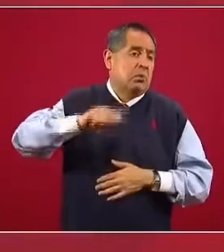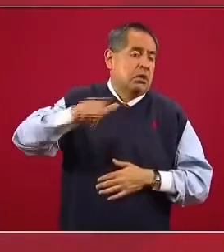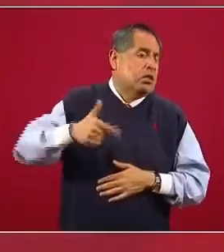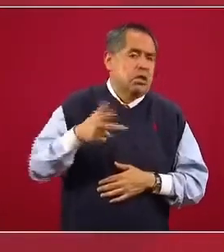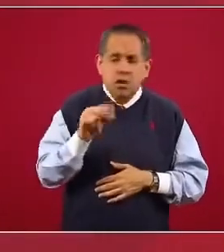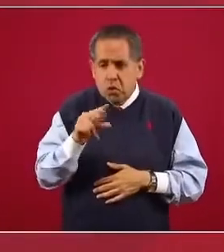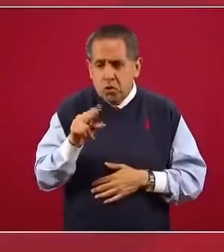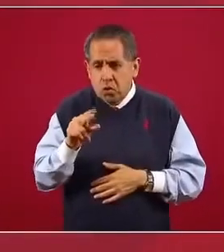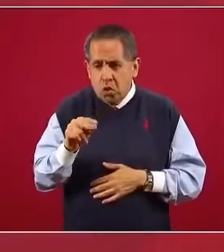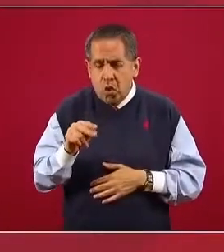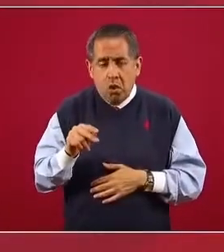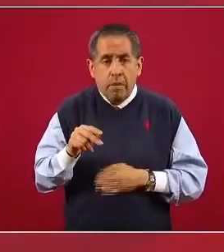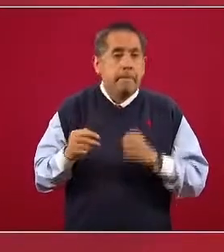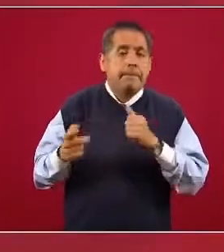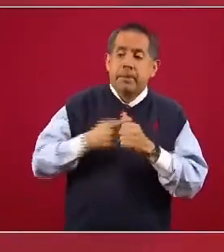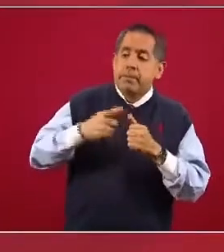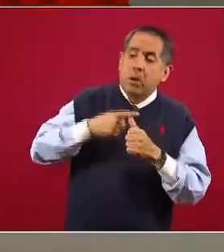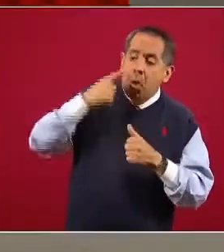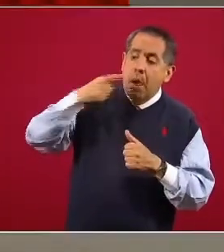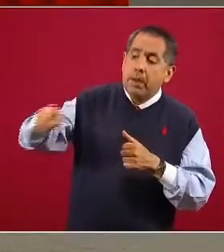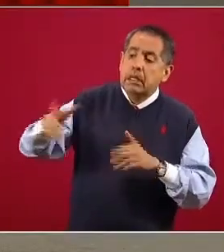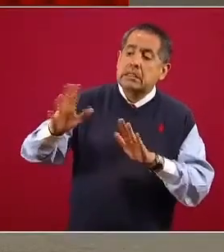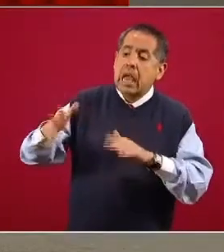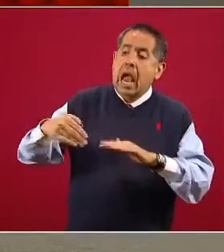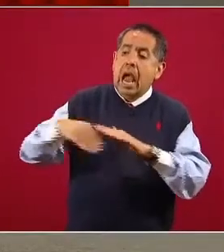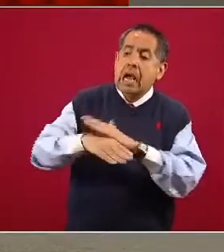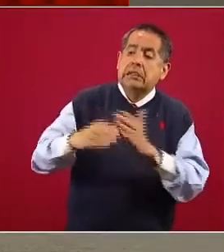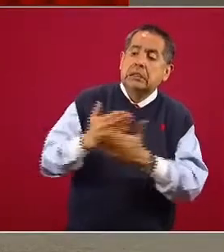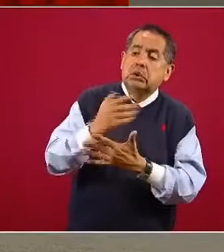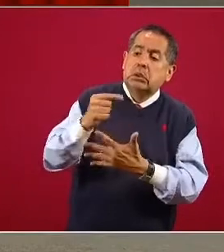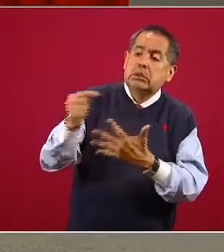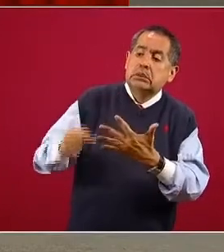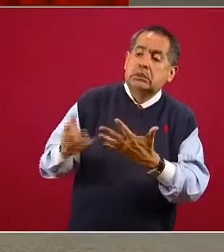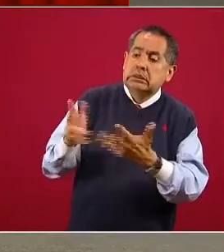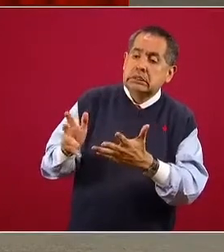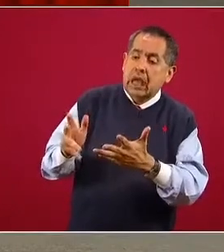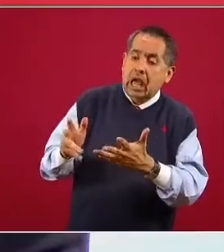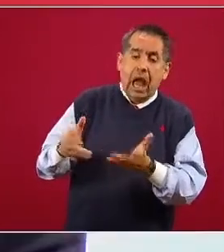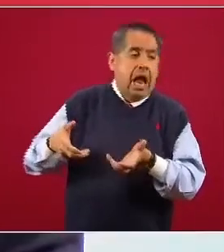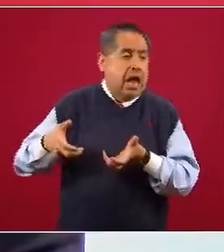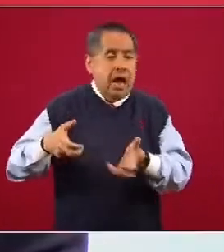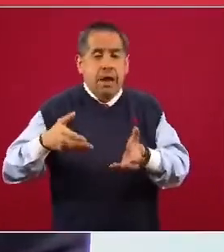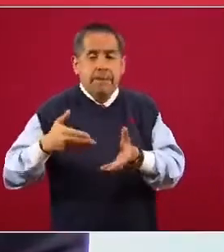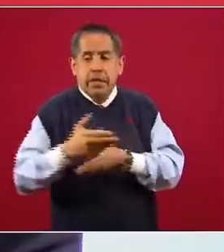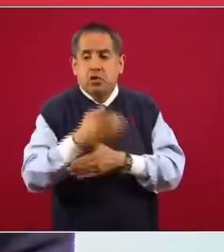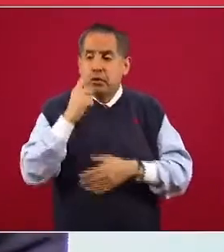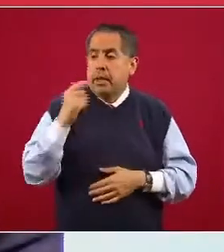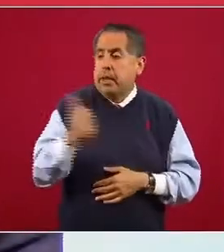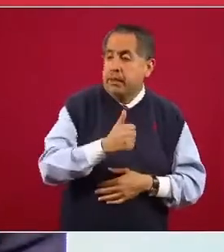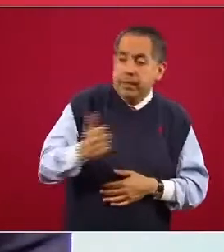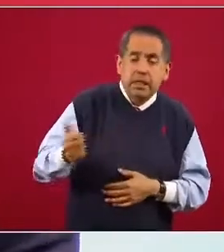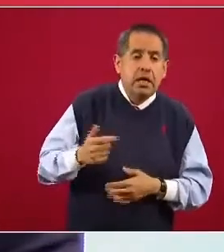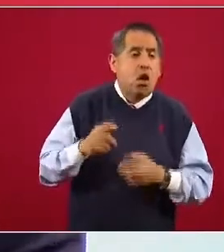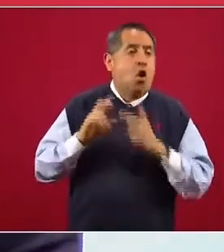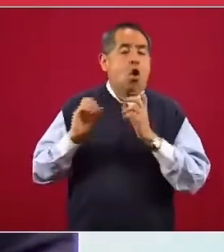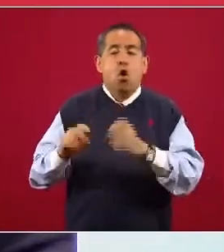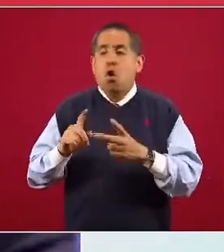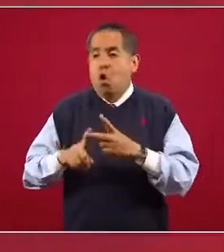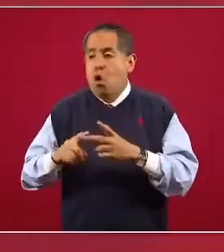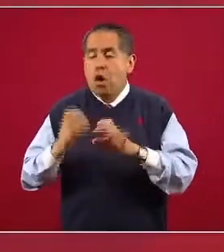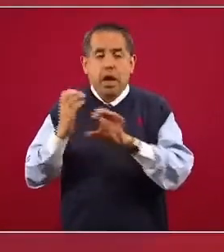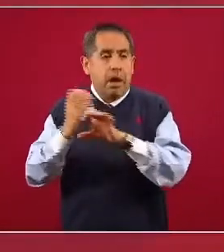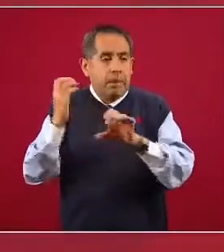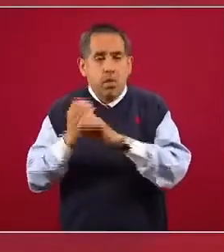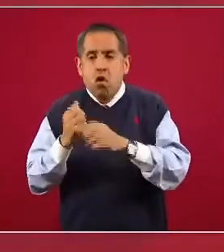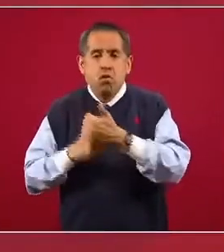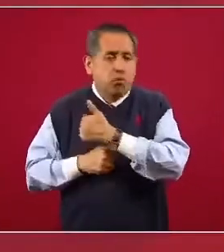poblaciones logren tener acceso en la medida en que tengan caminos adecuados para transitar, tengan